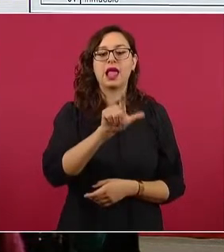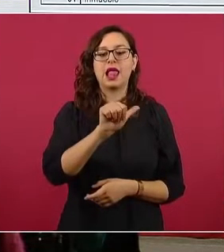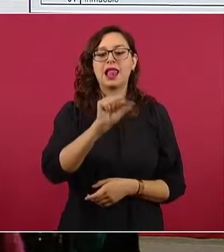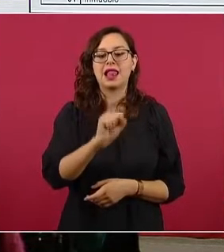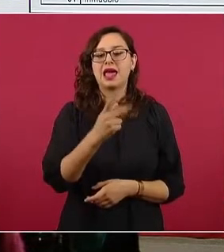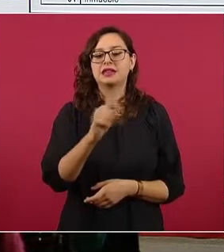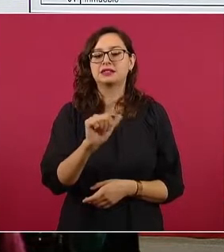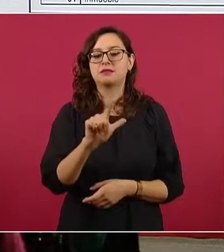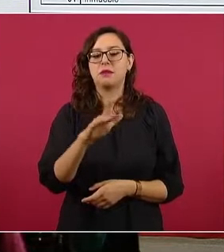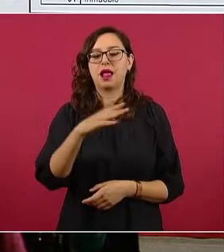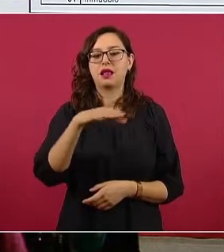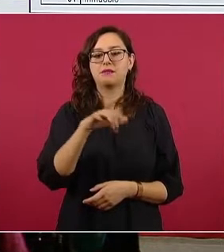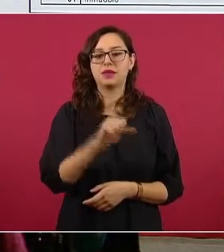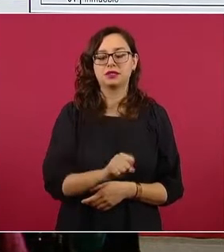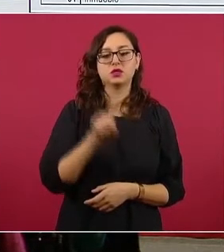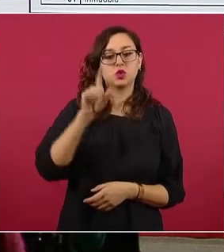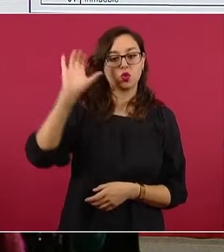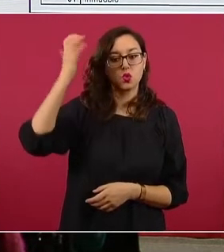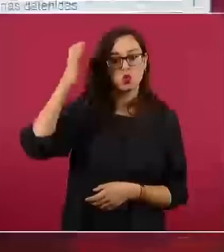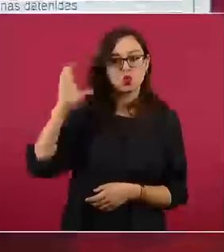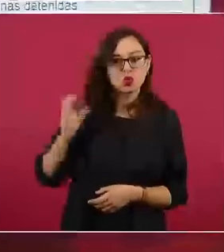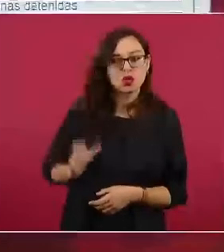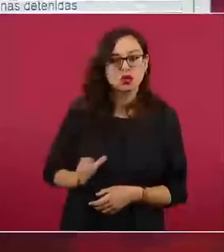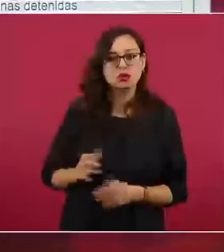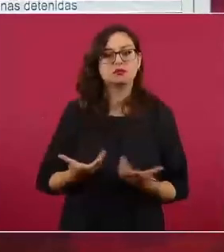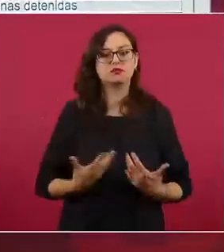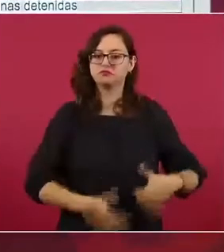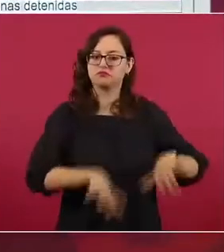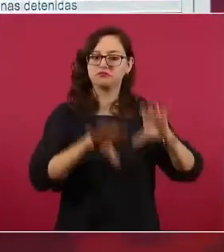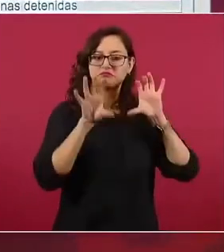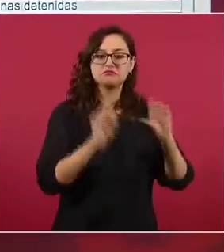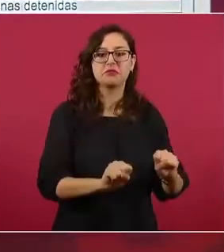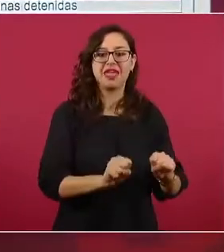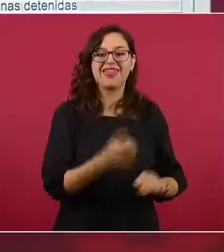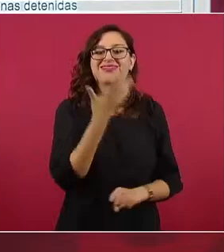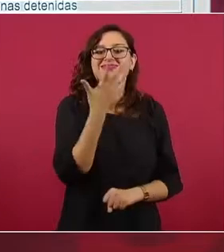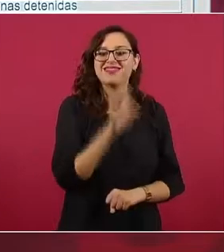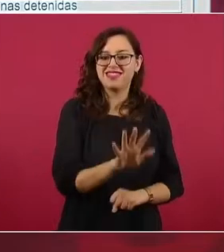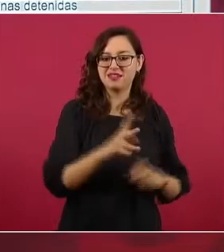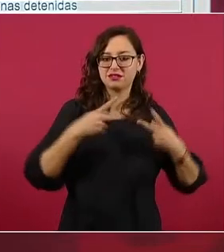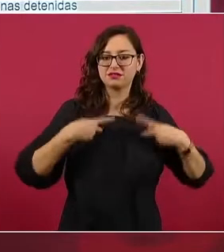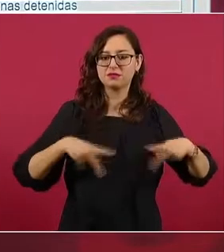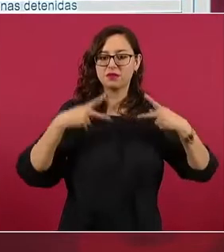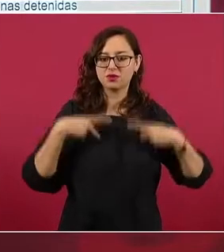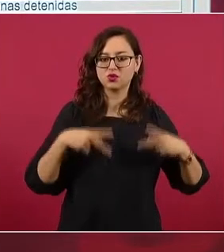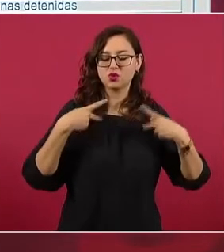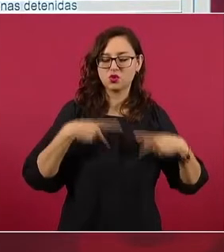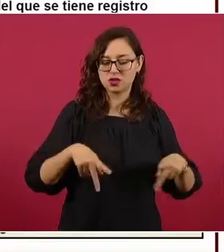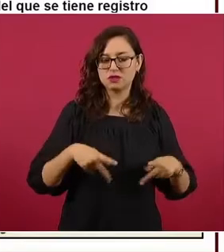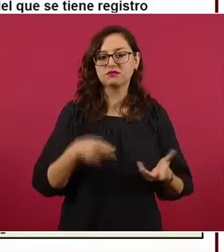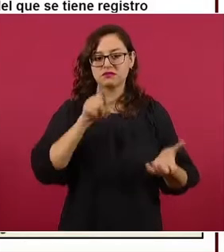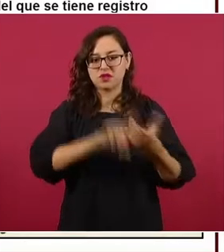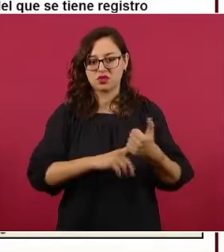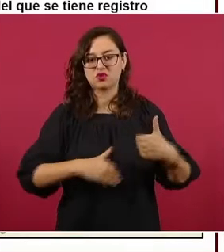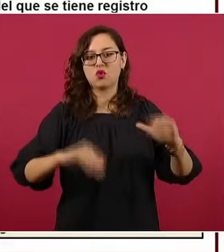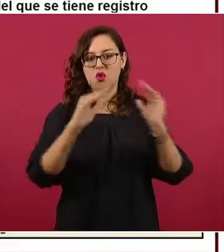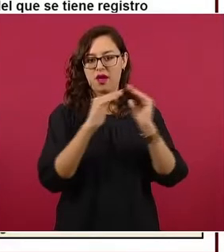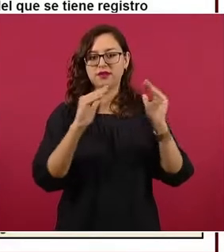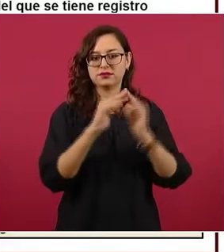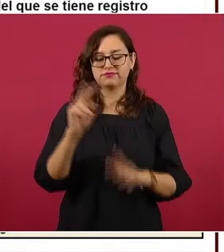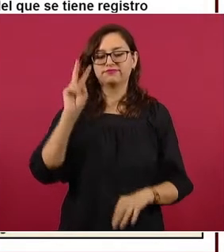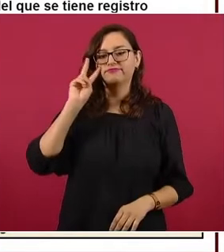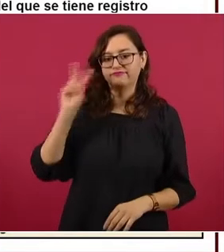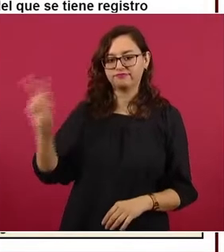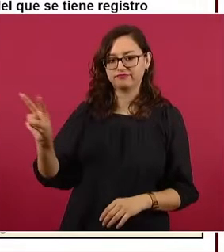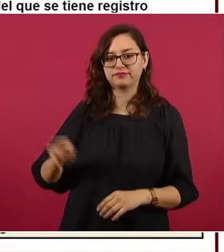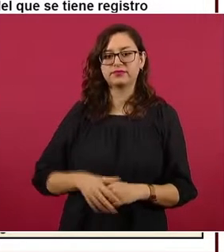el municipio de Culiacán, donde se obtuvo la detención de 10 personas tras cumplimentar un orden de cateo dentro de una